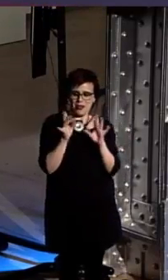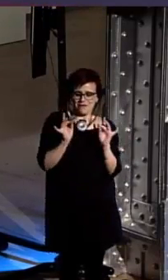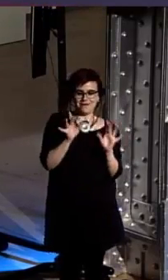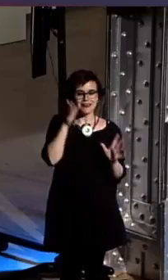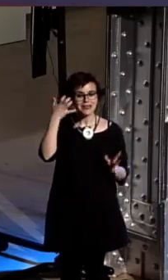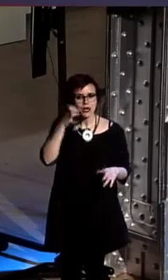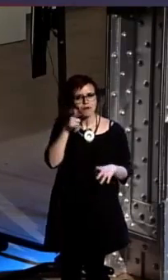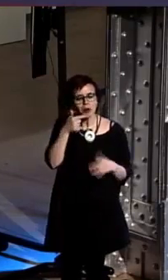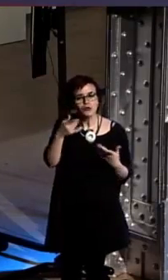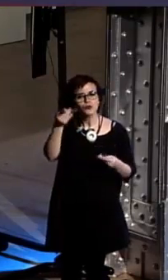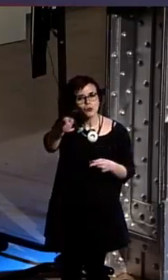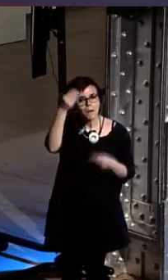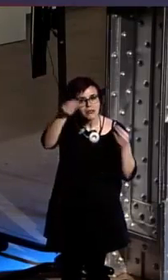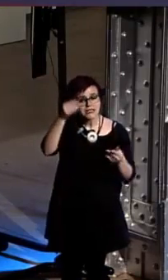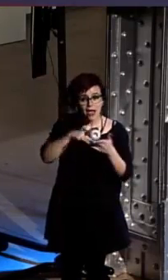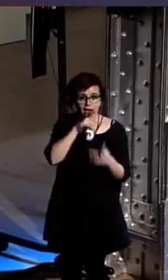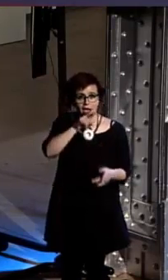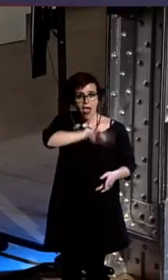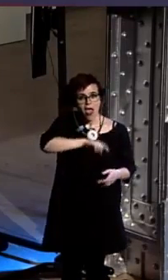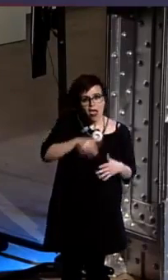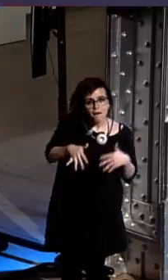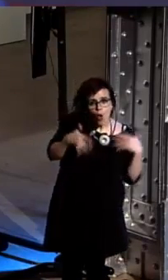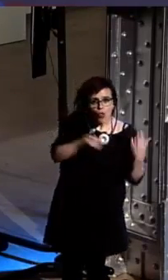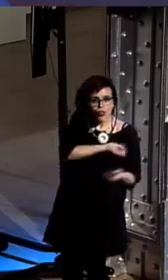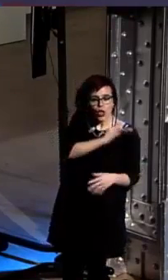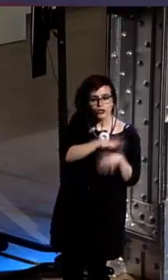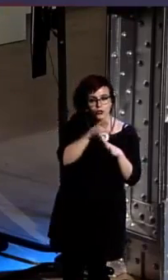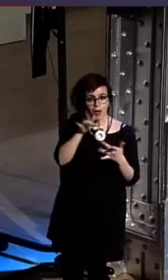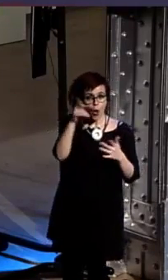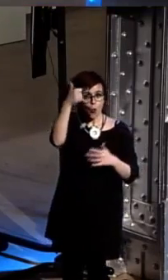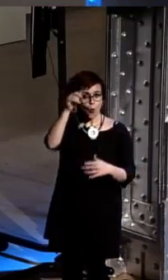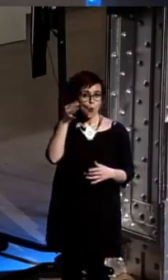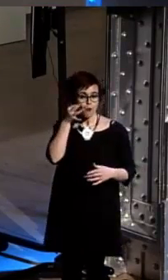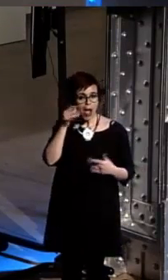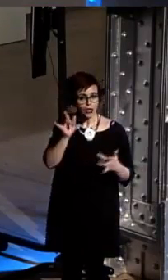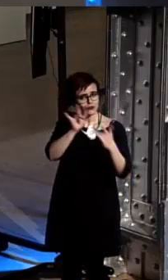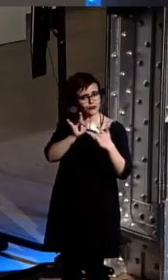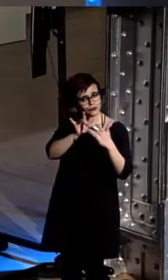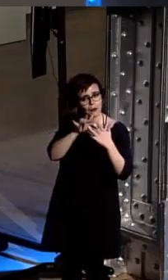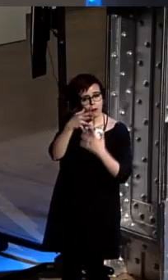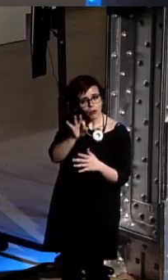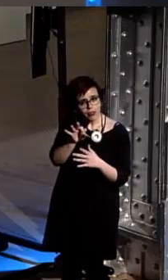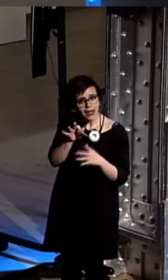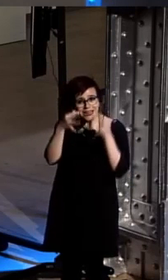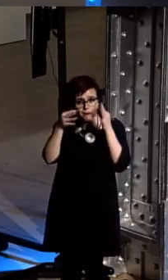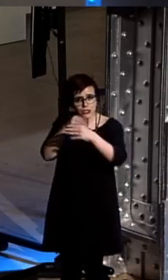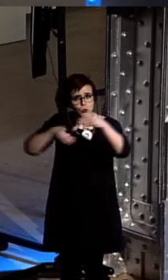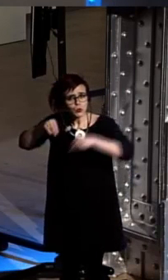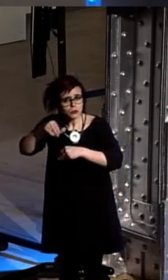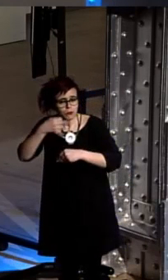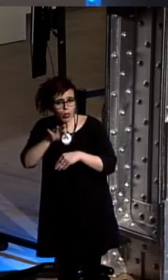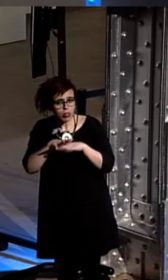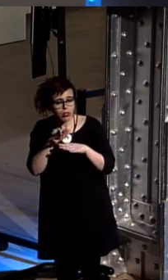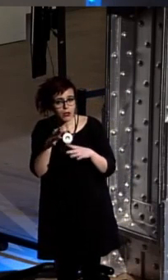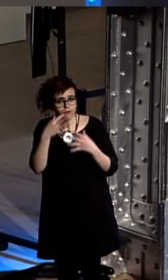tecnología podrá sustituir esas emociones que se generan entre humanos? Sí, de hecho ya lo hacen, ¿no? O sea, hoy